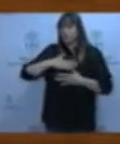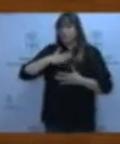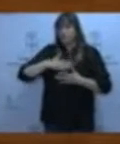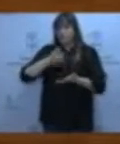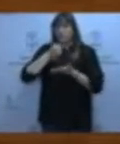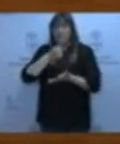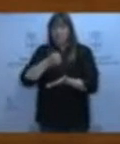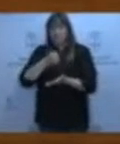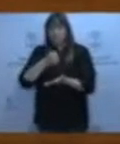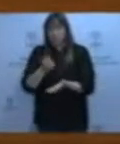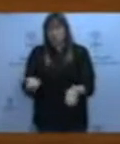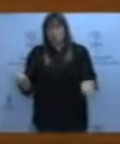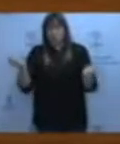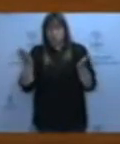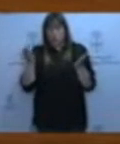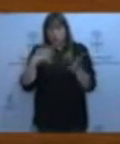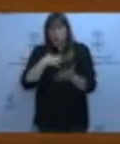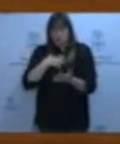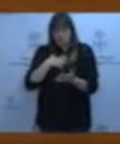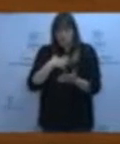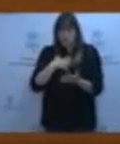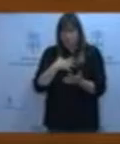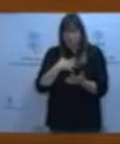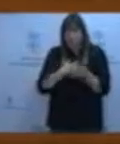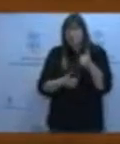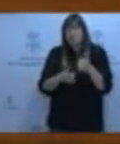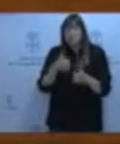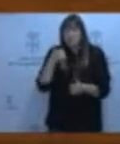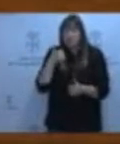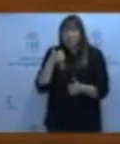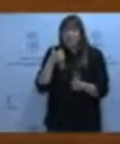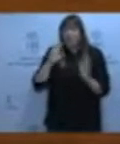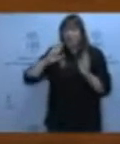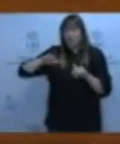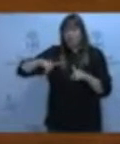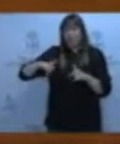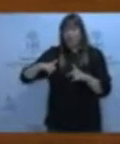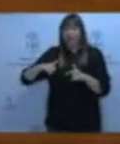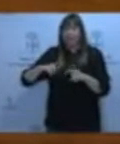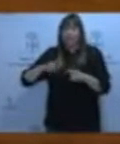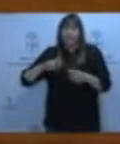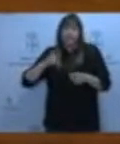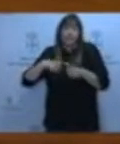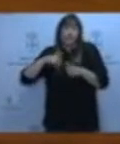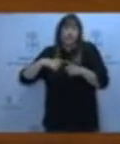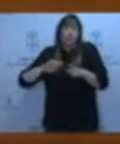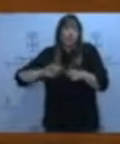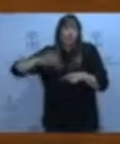de patrimonio cultural asturiano, y lleva pues un poco a esto, ¿no?, a la improvisación, muchas veces en